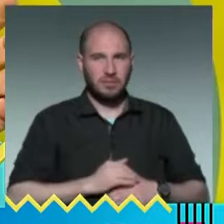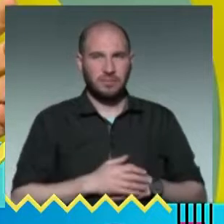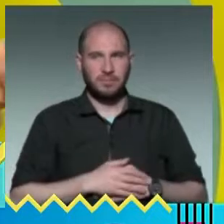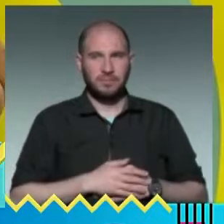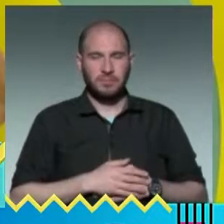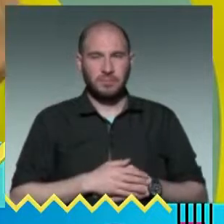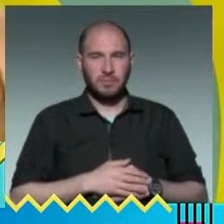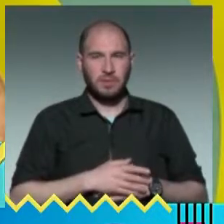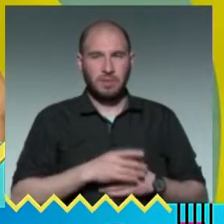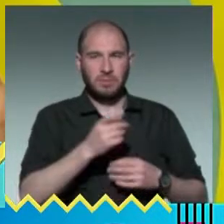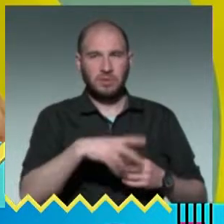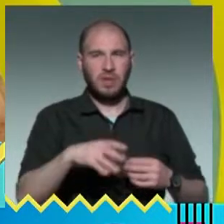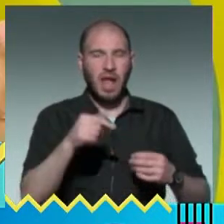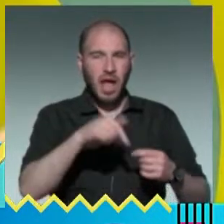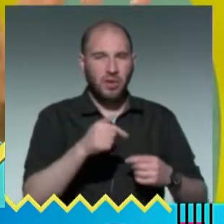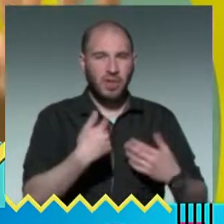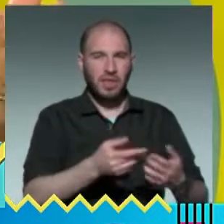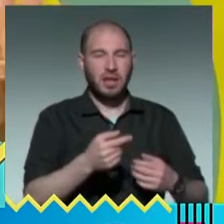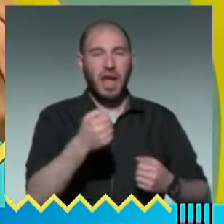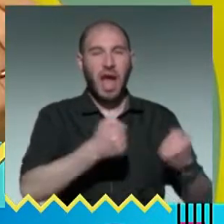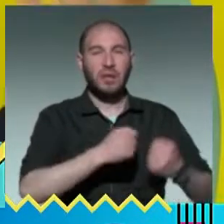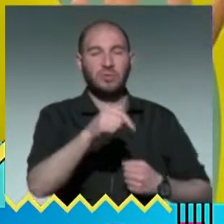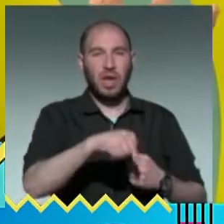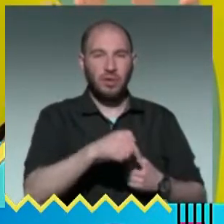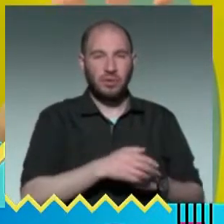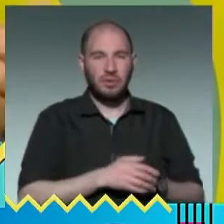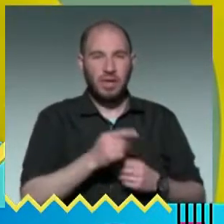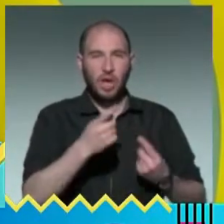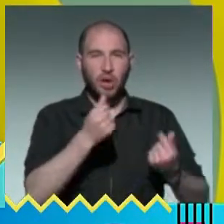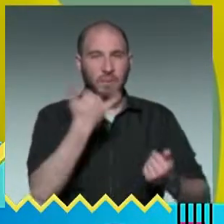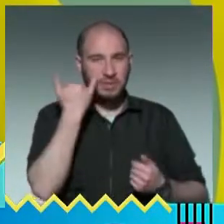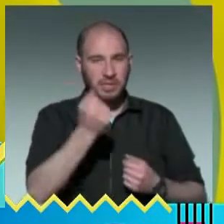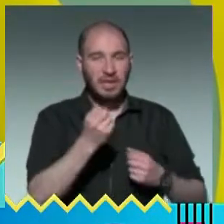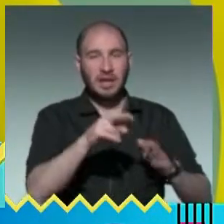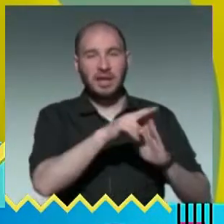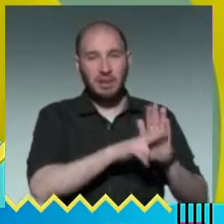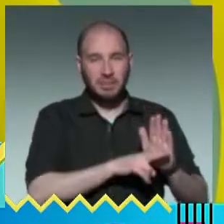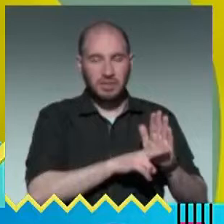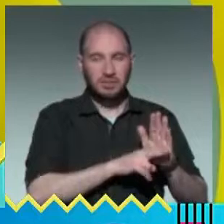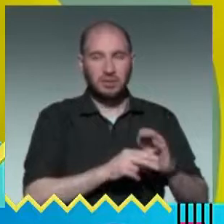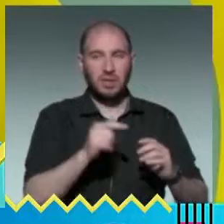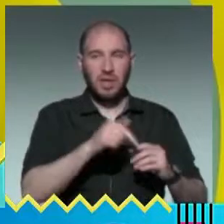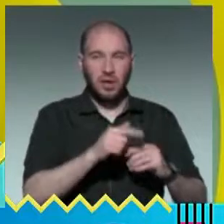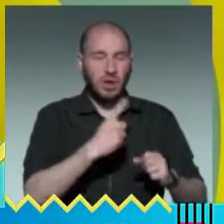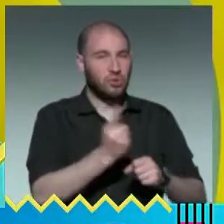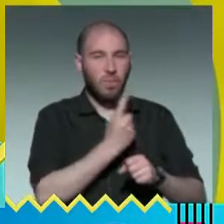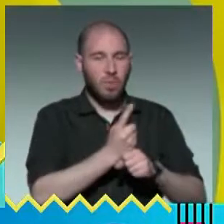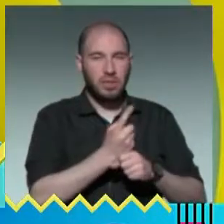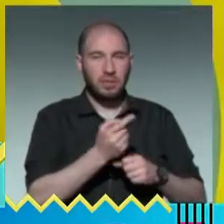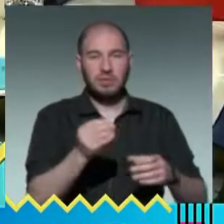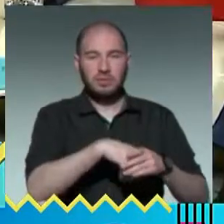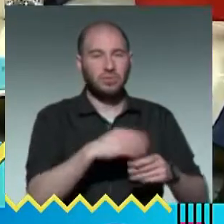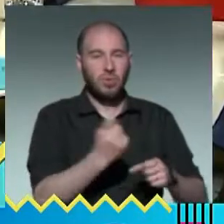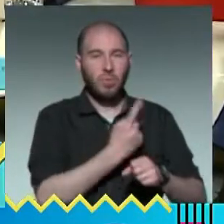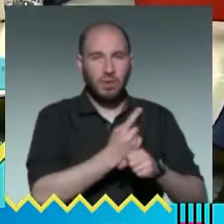a los permisionarios actuales, con las unidades actuales que ya tienen comprada y por la reglamentación no estarían en condiciones de